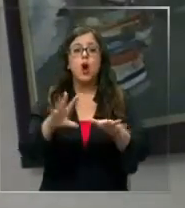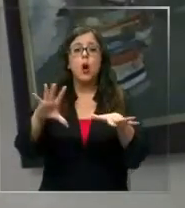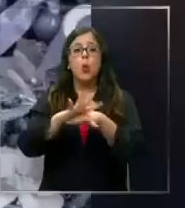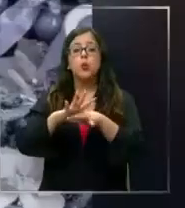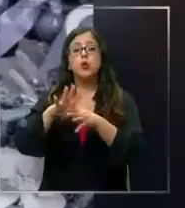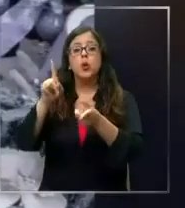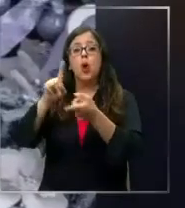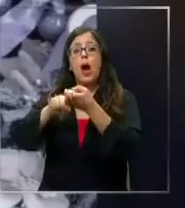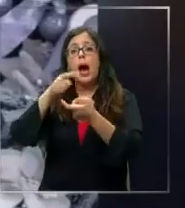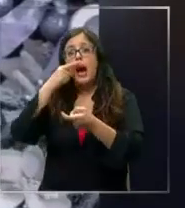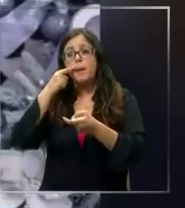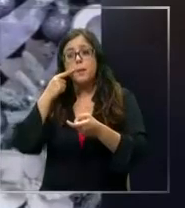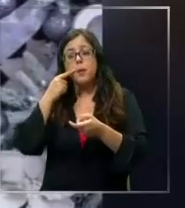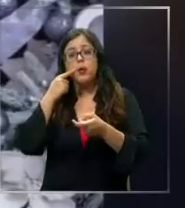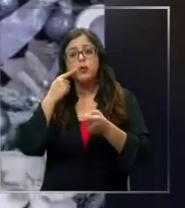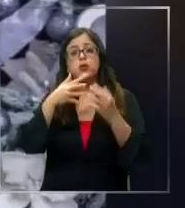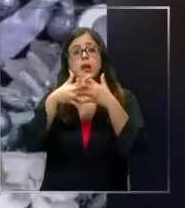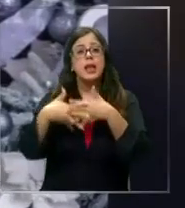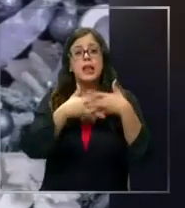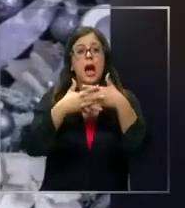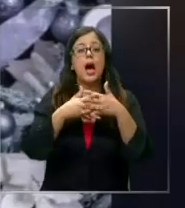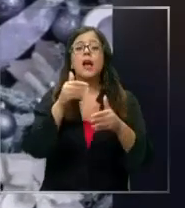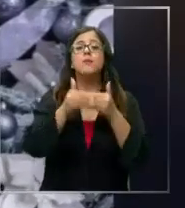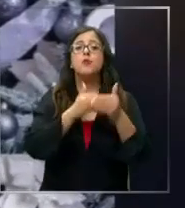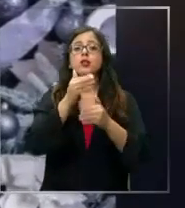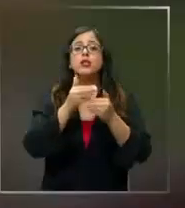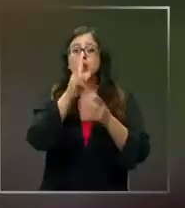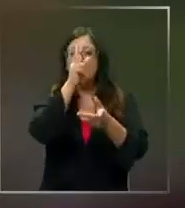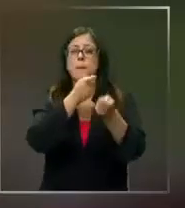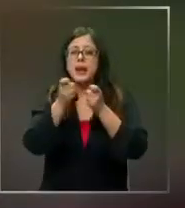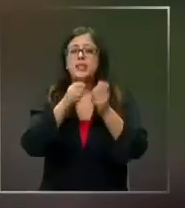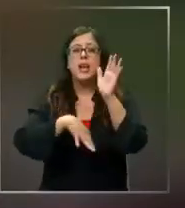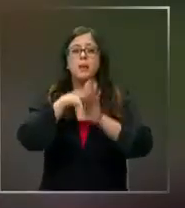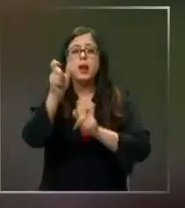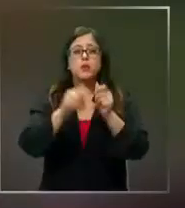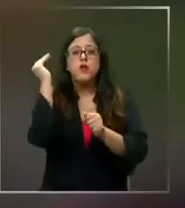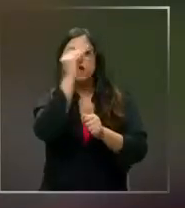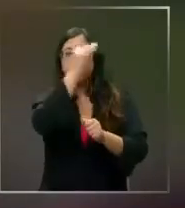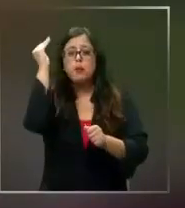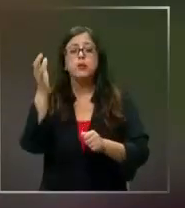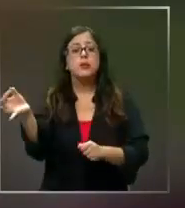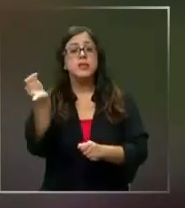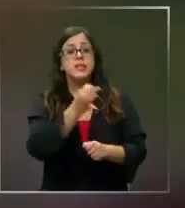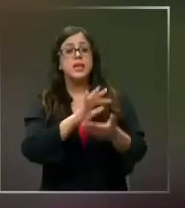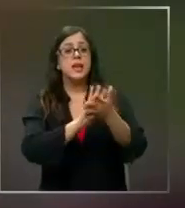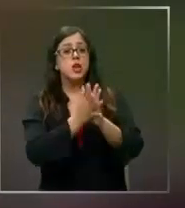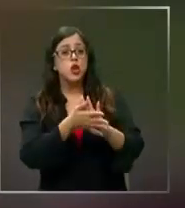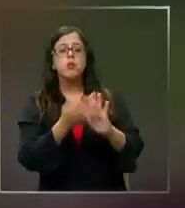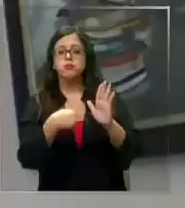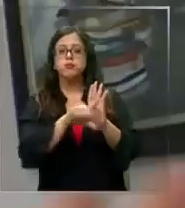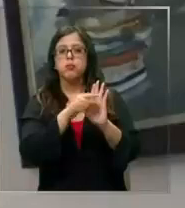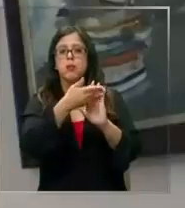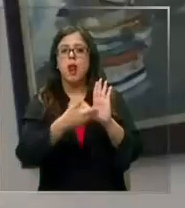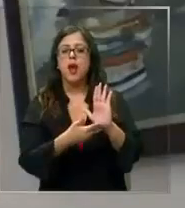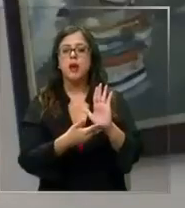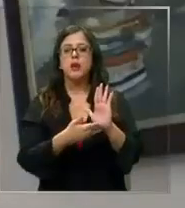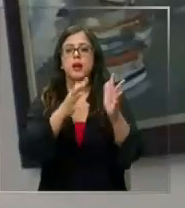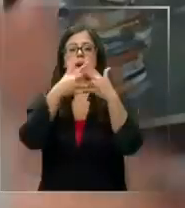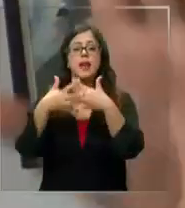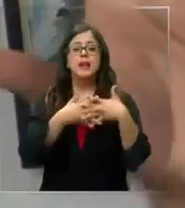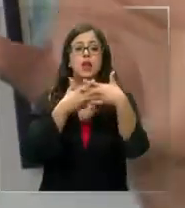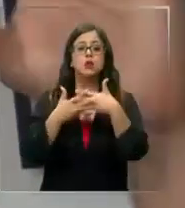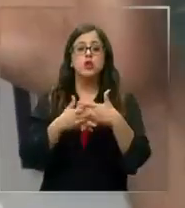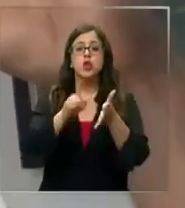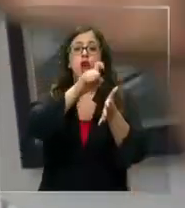Estados Unidos en un procedimiento similar al que hacen la mayoría de los famosos. Dice, todo está regulado. En Estados Unidos